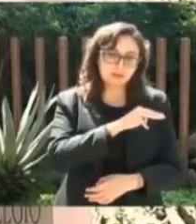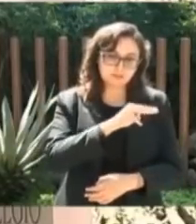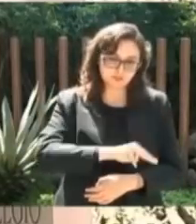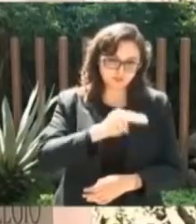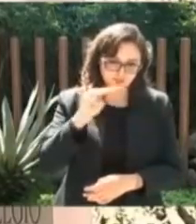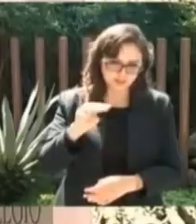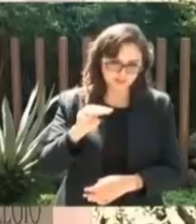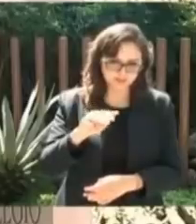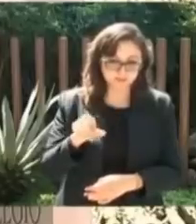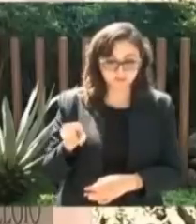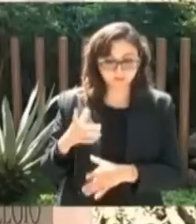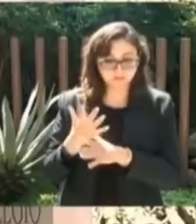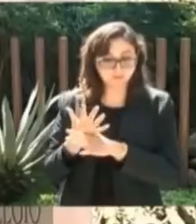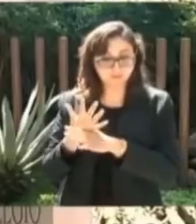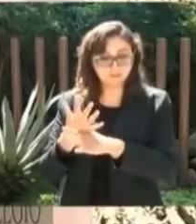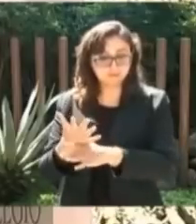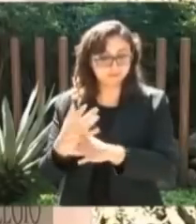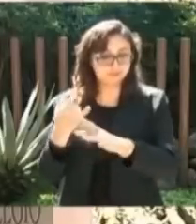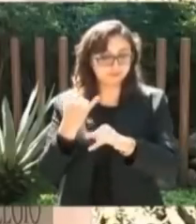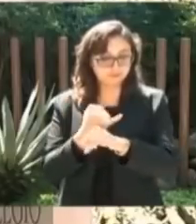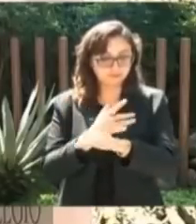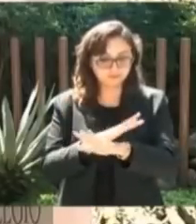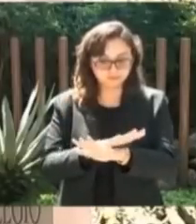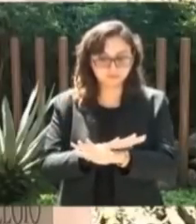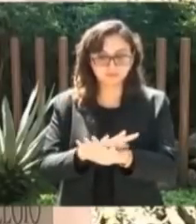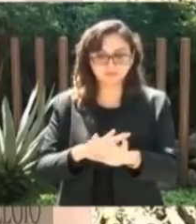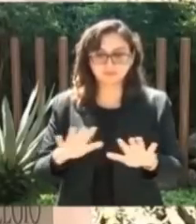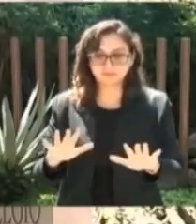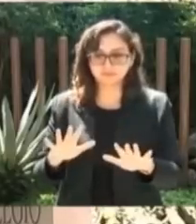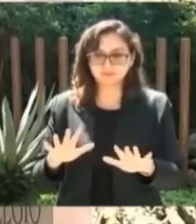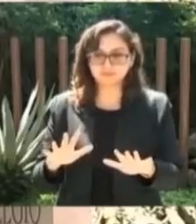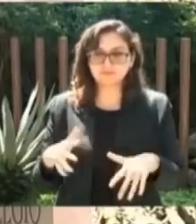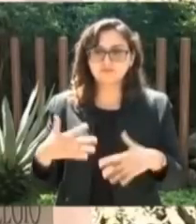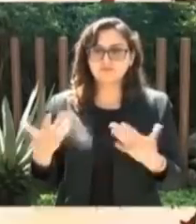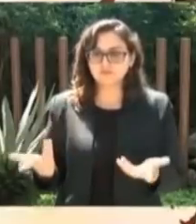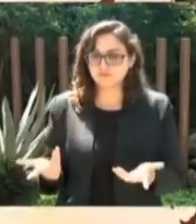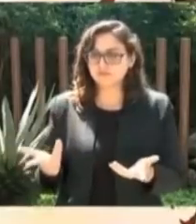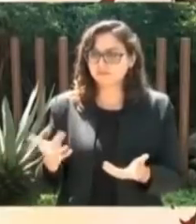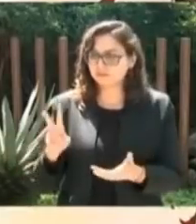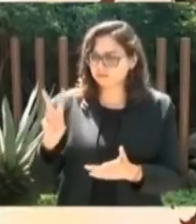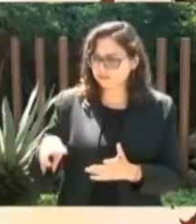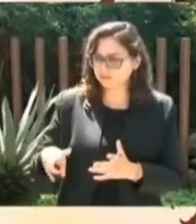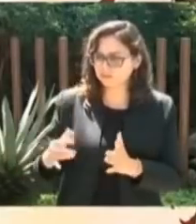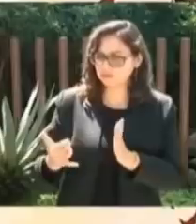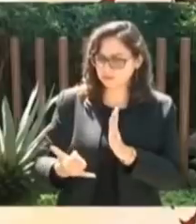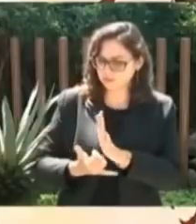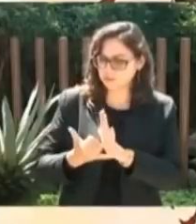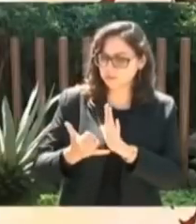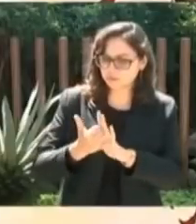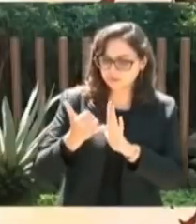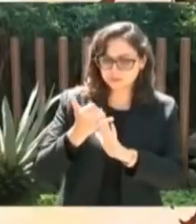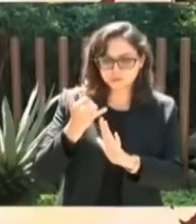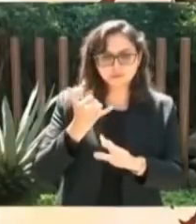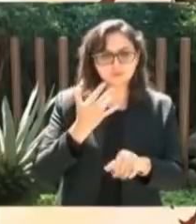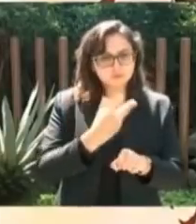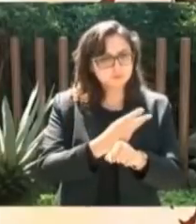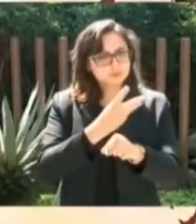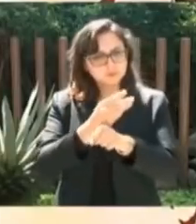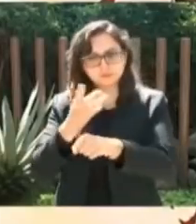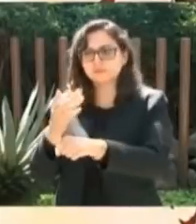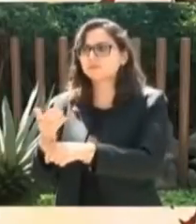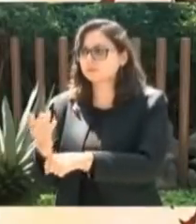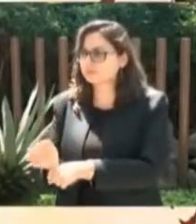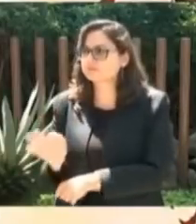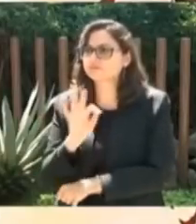escribe que habían logrado hacer obras a pesar de que había encontrado la hacienda